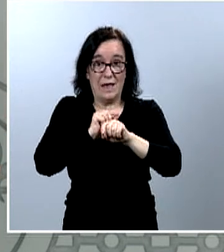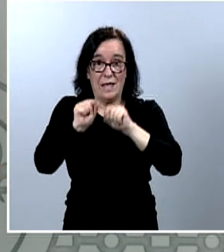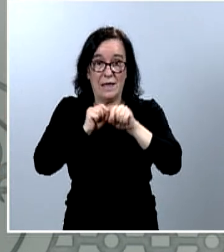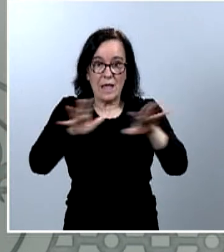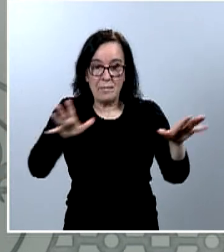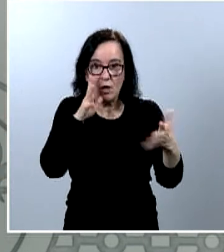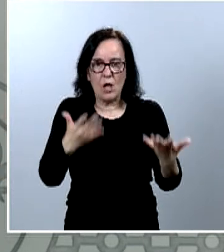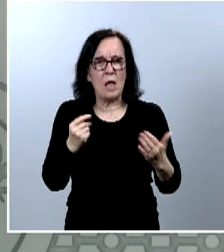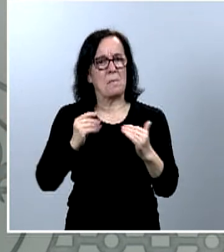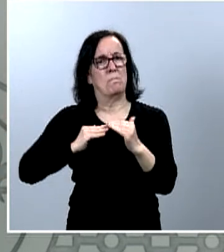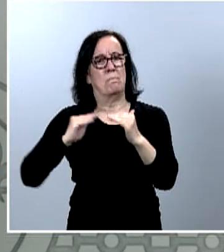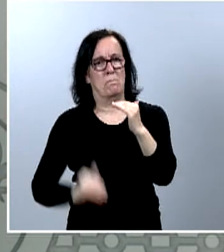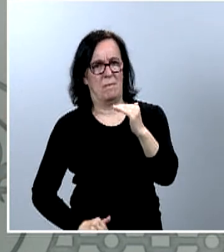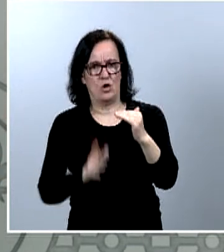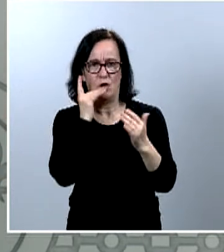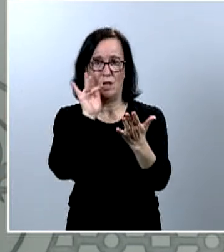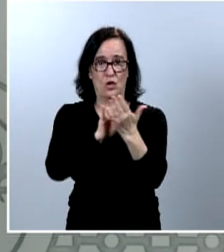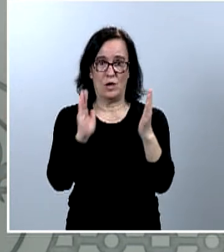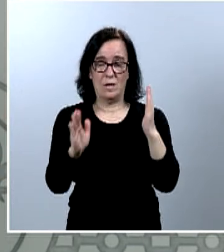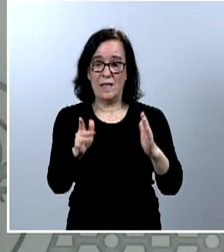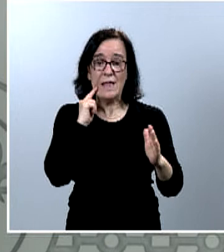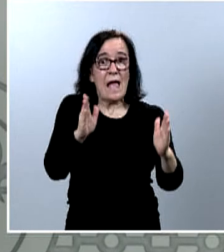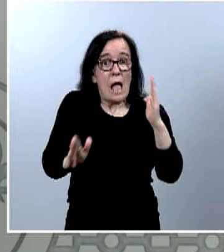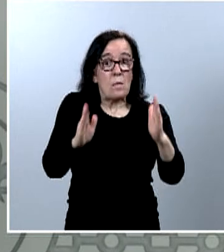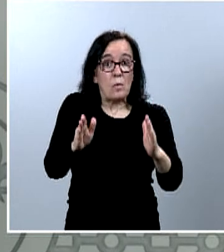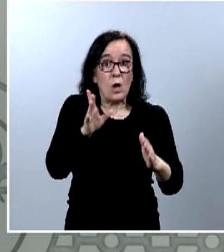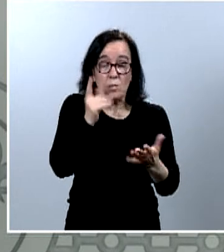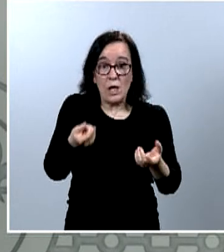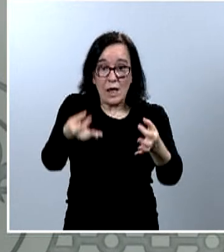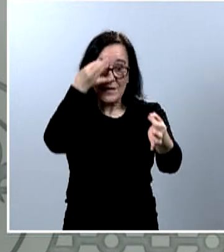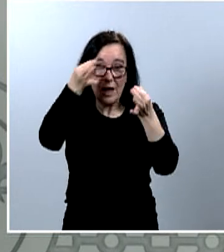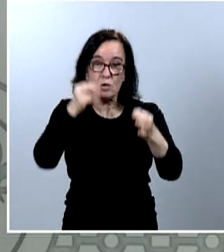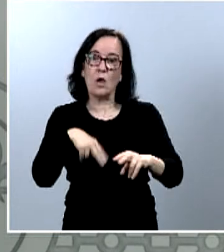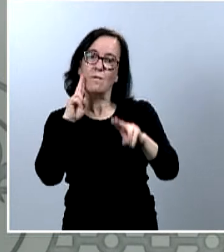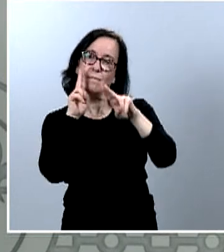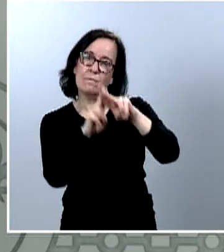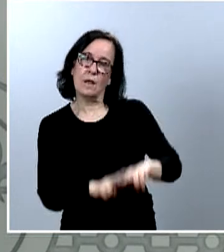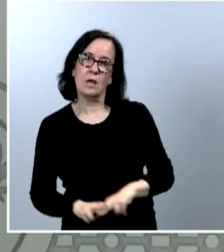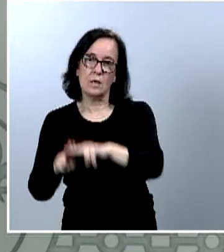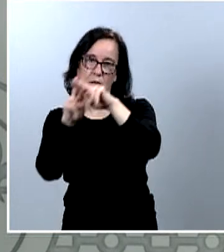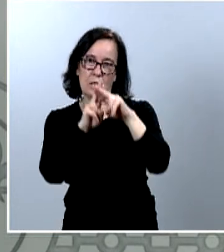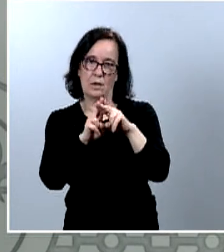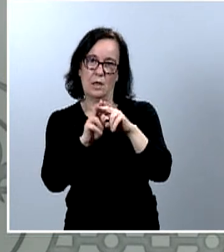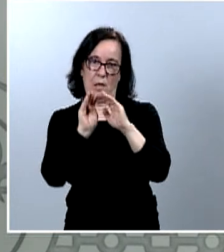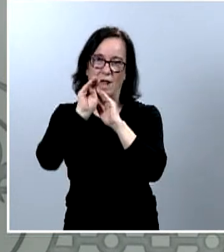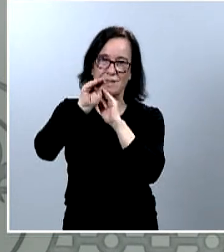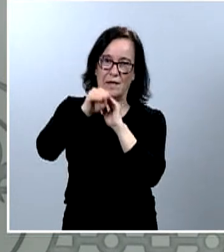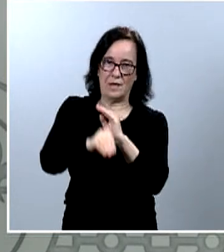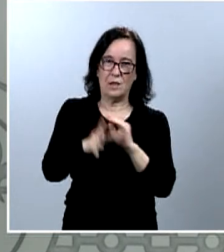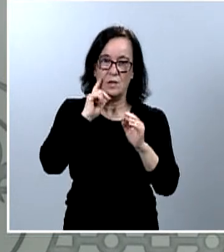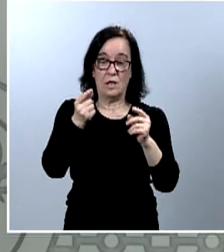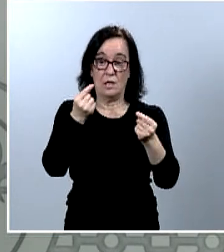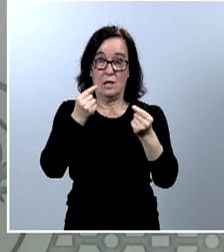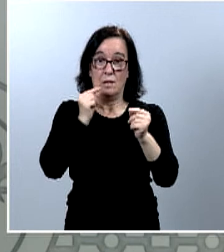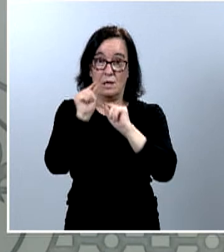momento. Y aún así, en aquel momento, con estos datos ya estamos observando el descenso. El nivel de transmisión actual es mucho más